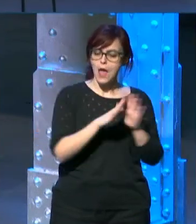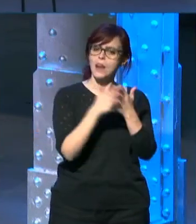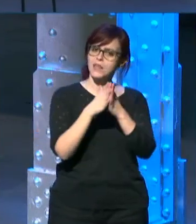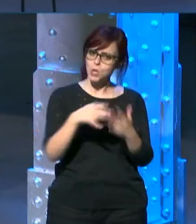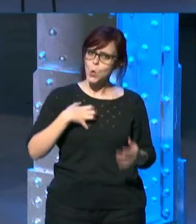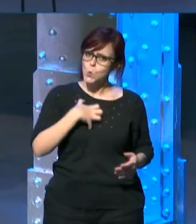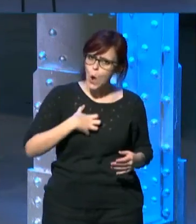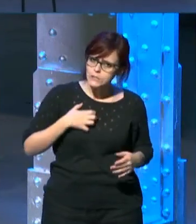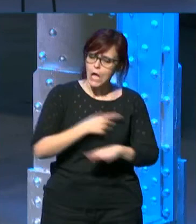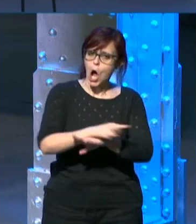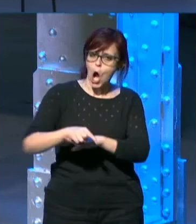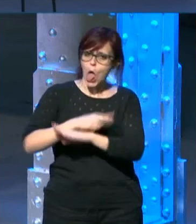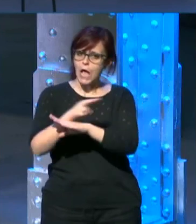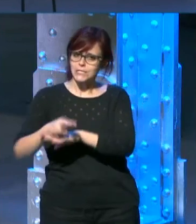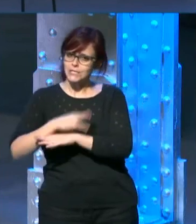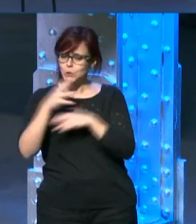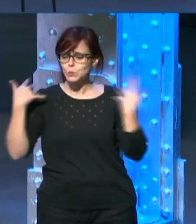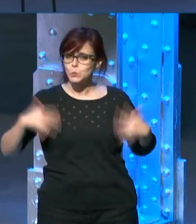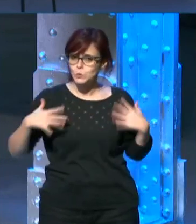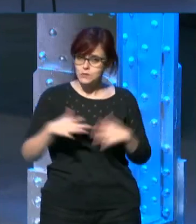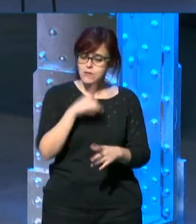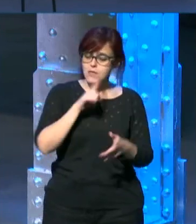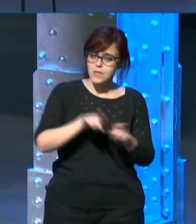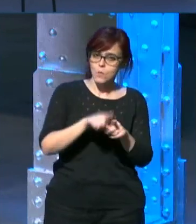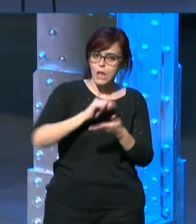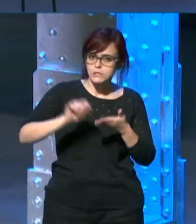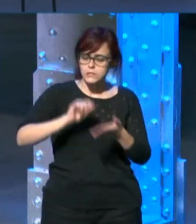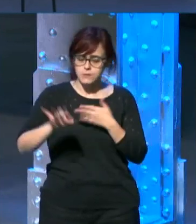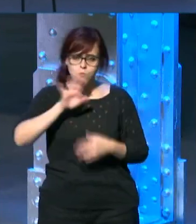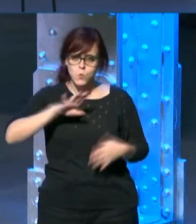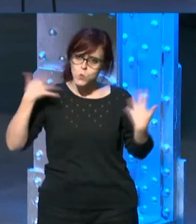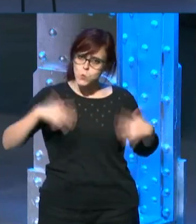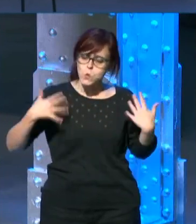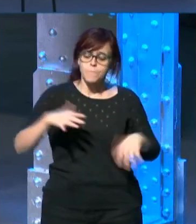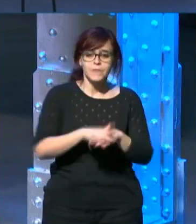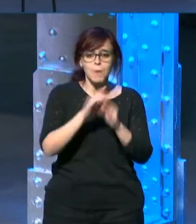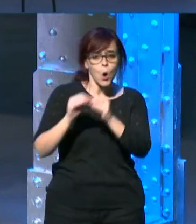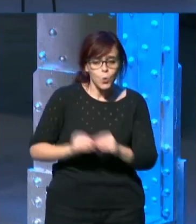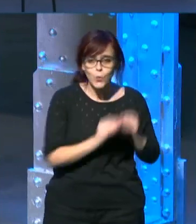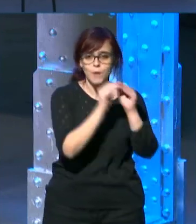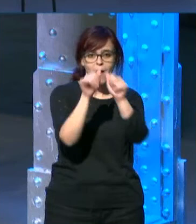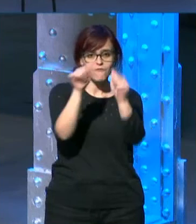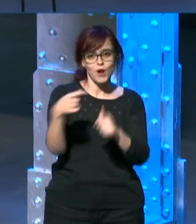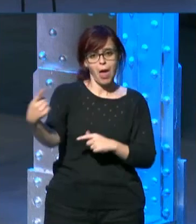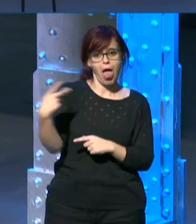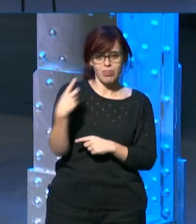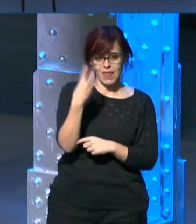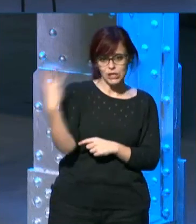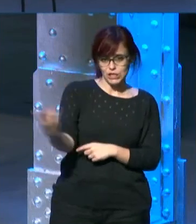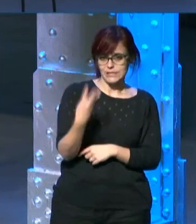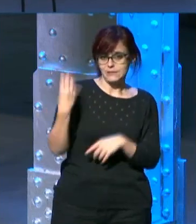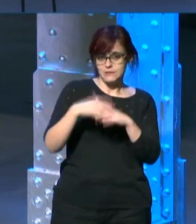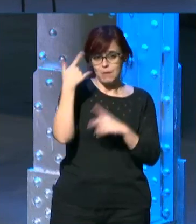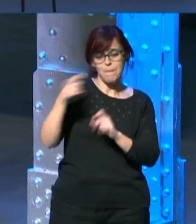costó muchas horas, casi tantas como escribir, es que me ha llamado la atención el homogeneizar estilo, que en absoluto, como veréis,